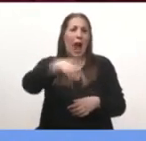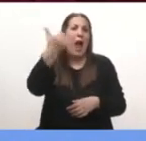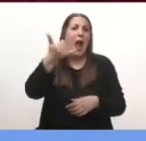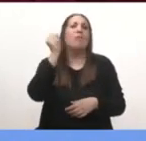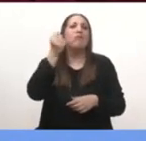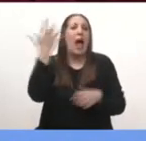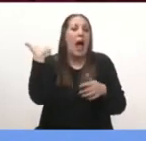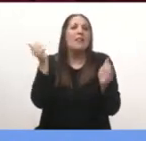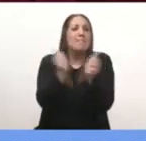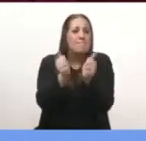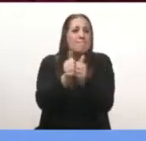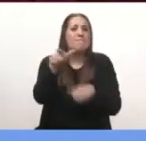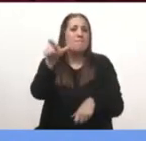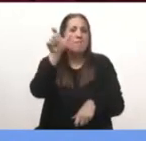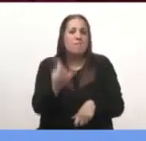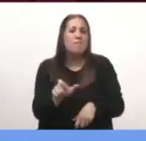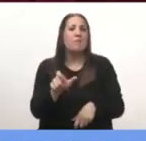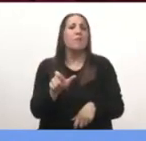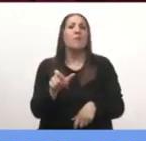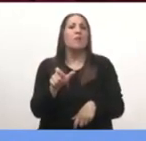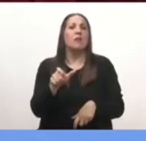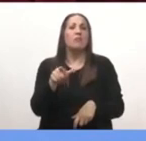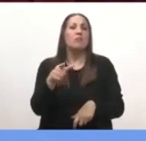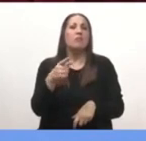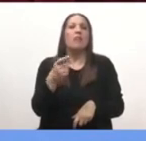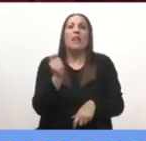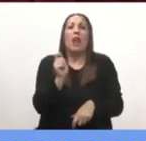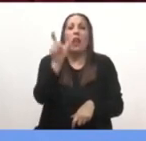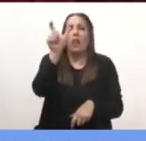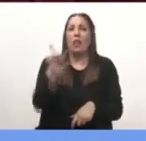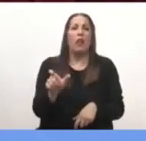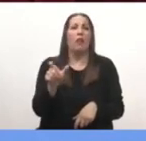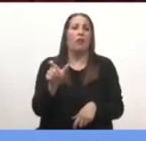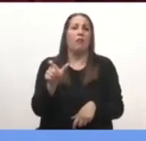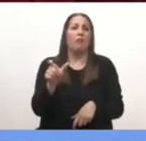él uno gran uno de los grandes integrantes